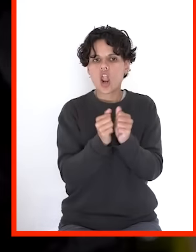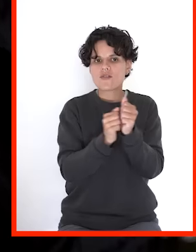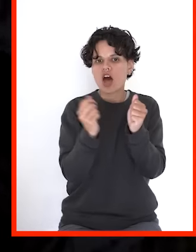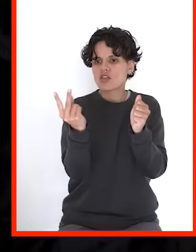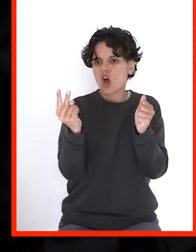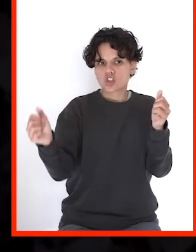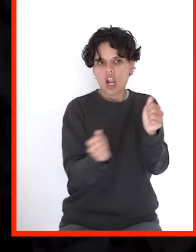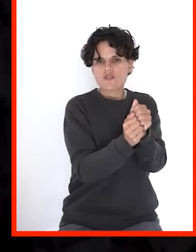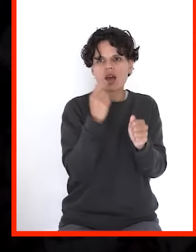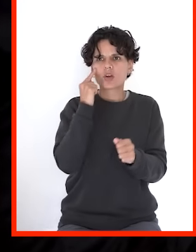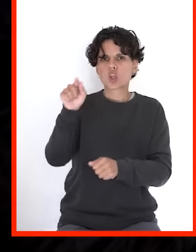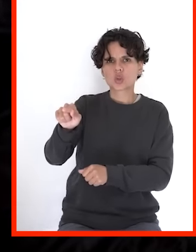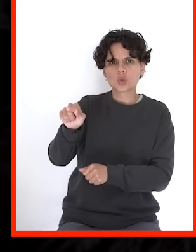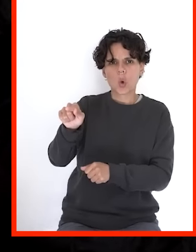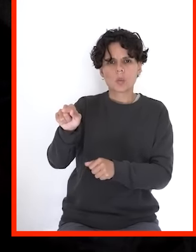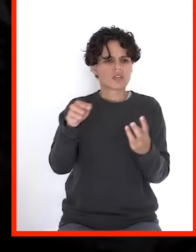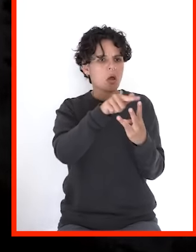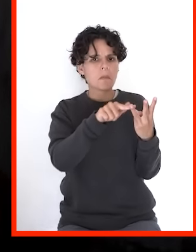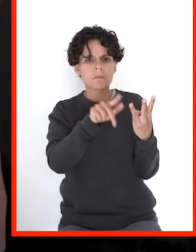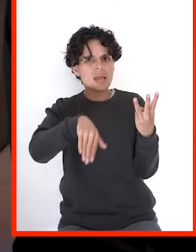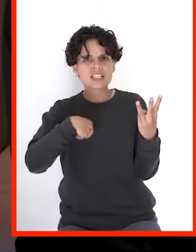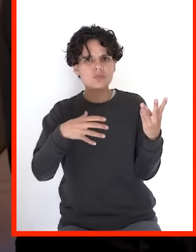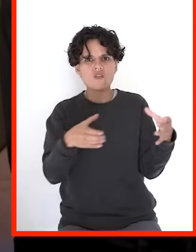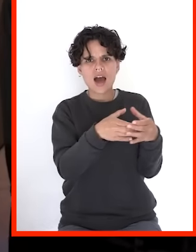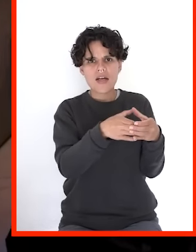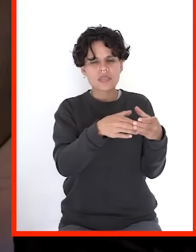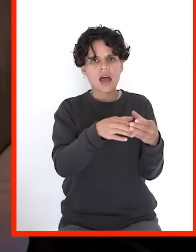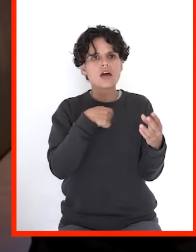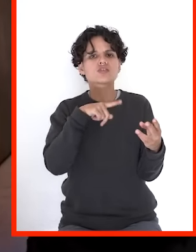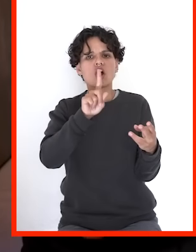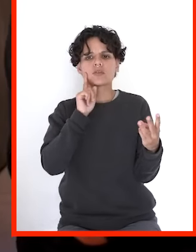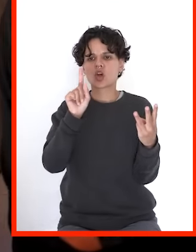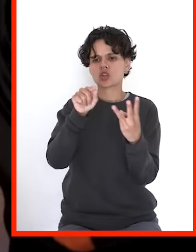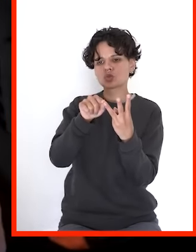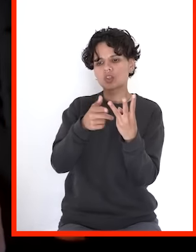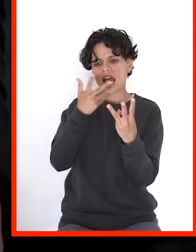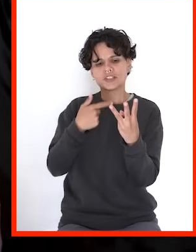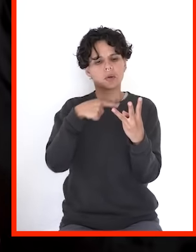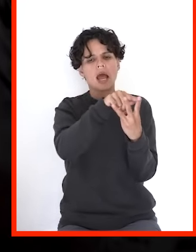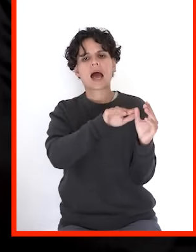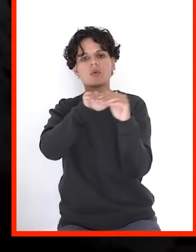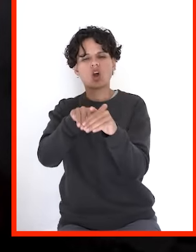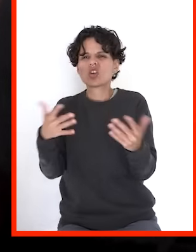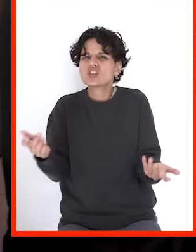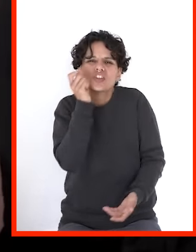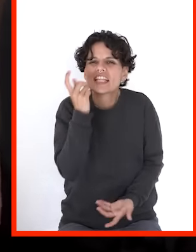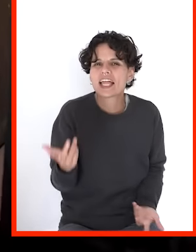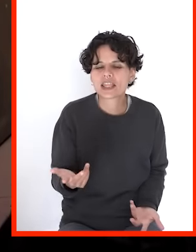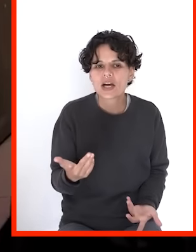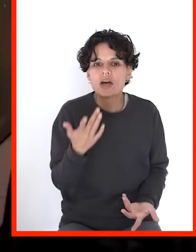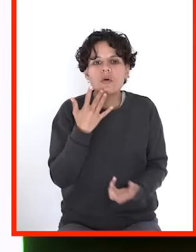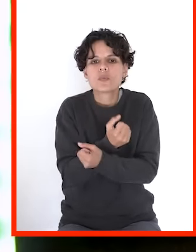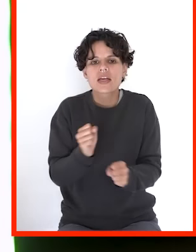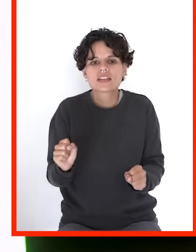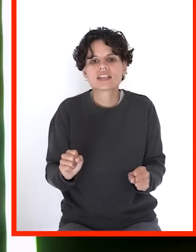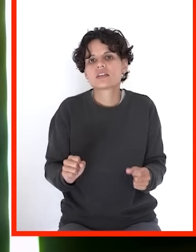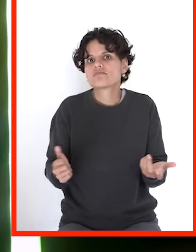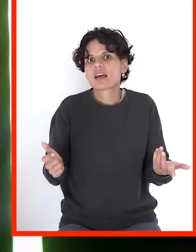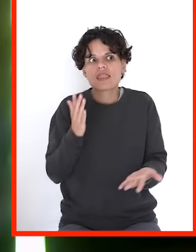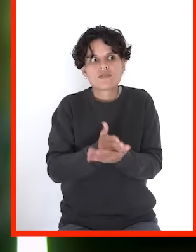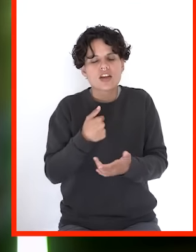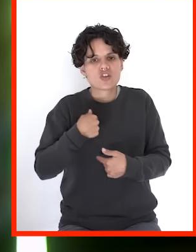chiste. Y le voy a decir los mismos, pero ¿cómo que ya te volviste el loco? Y luego me dice que no me podía imaginar este tema sin ellos. Es un